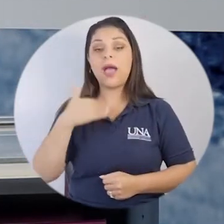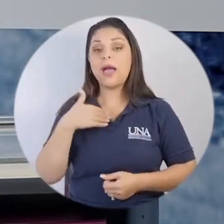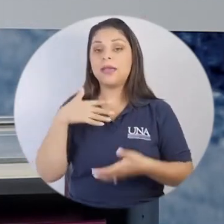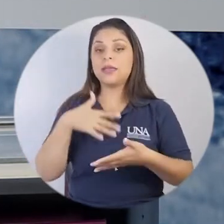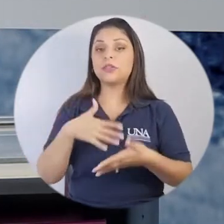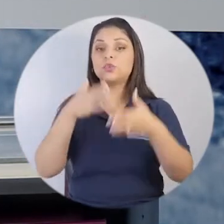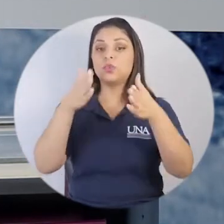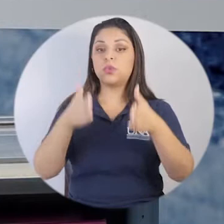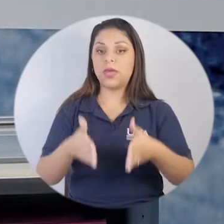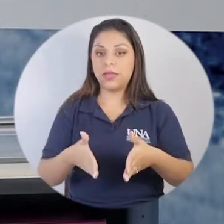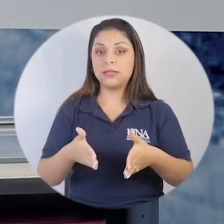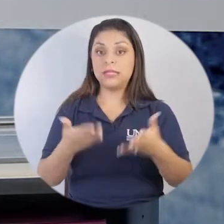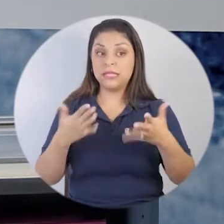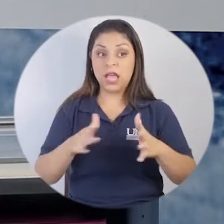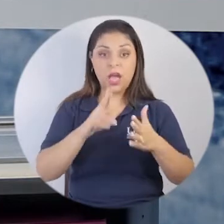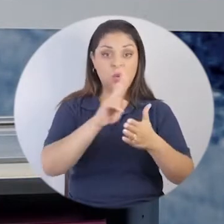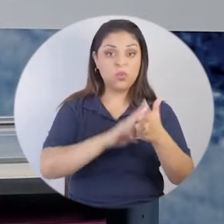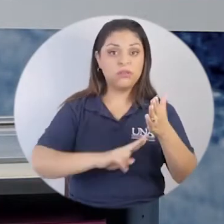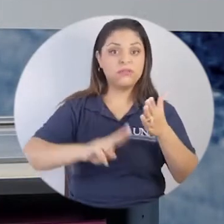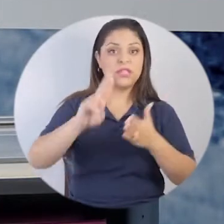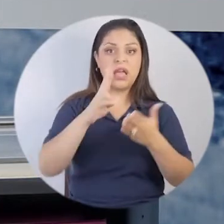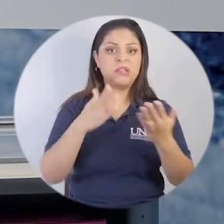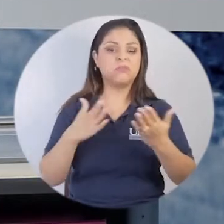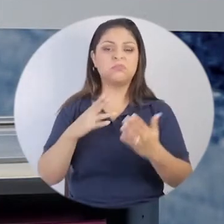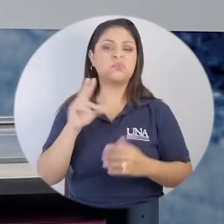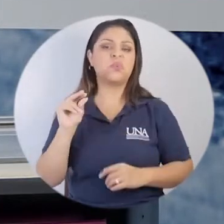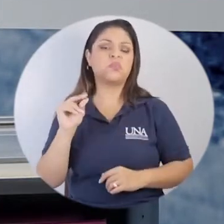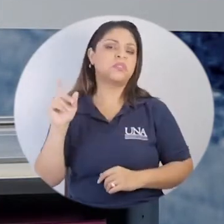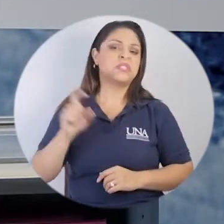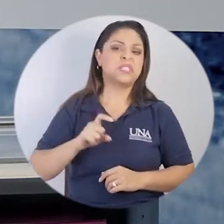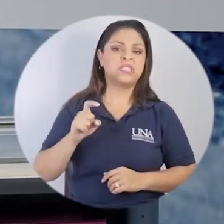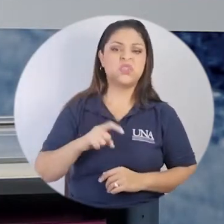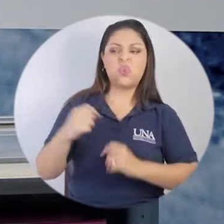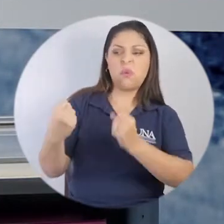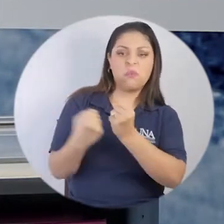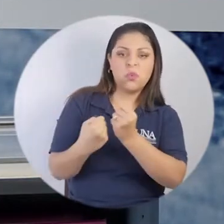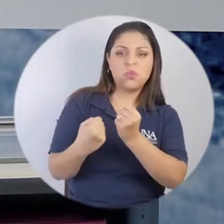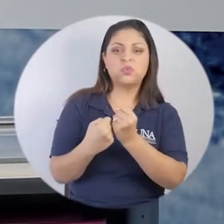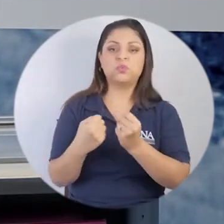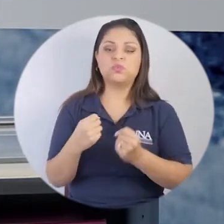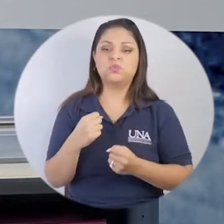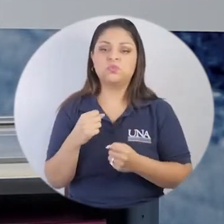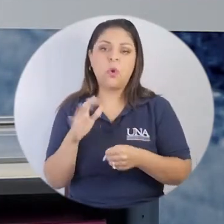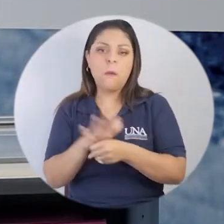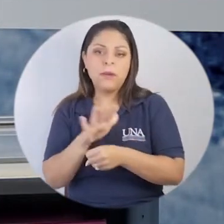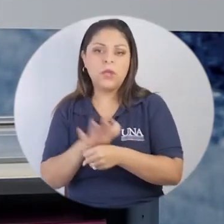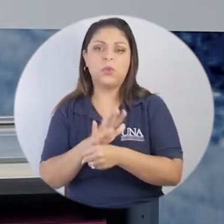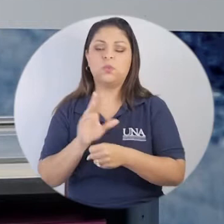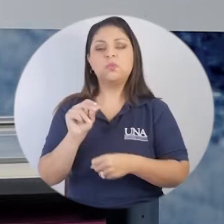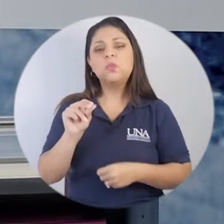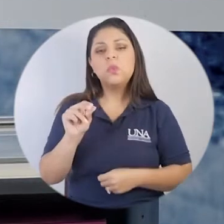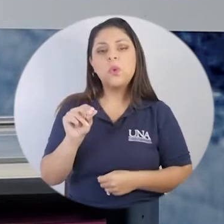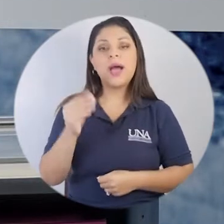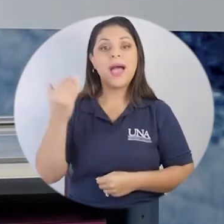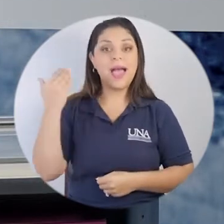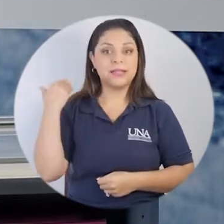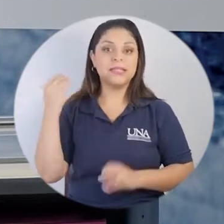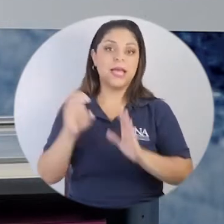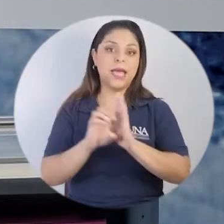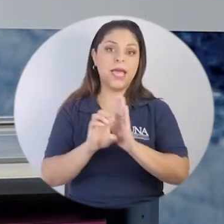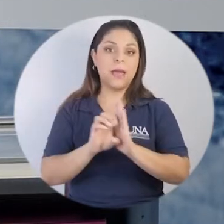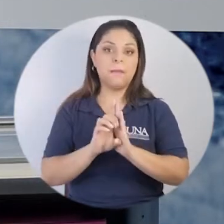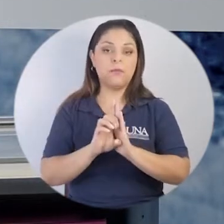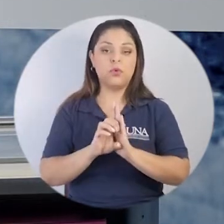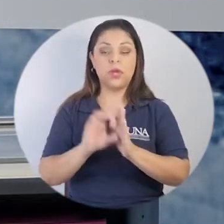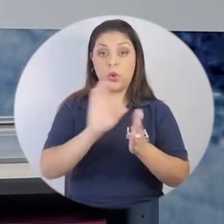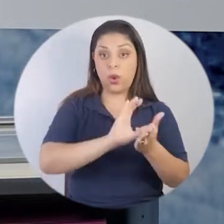que deciden que ya a nivel de la universidad puede ser que no requieran tal vez de todos los apoyos que venían utilizando, aplicando a nivel,